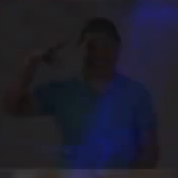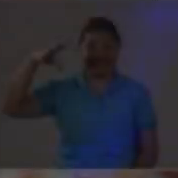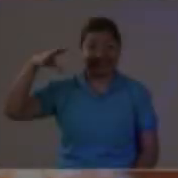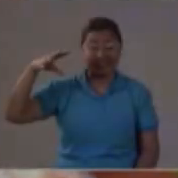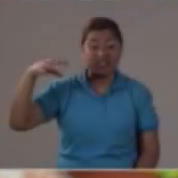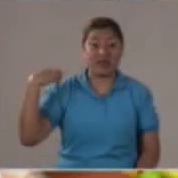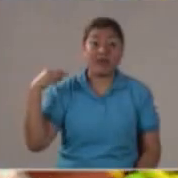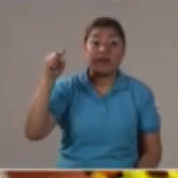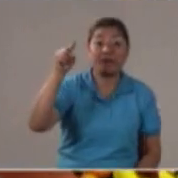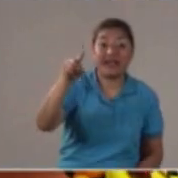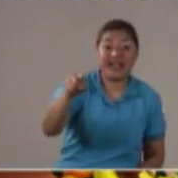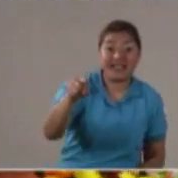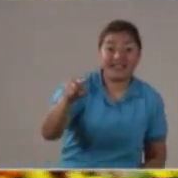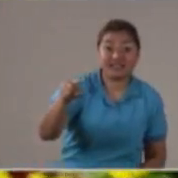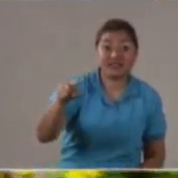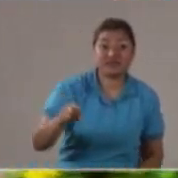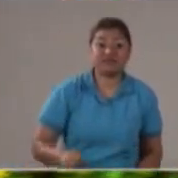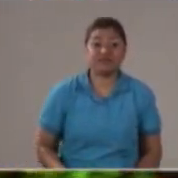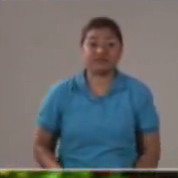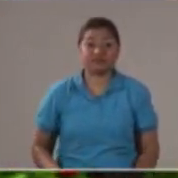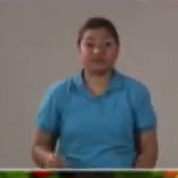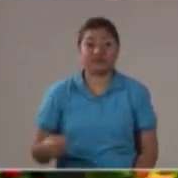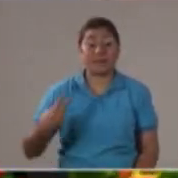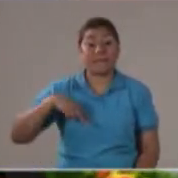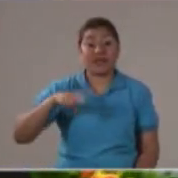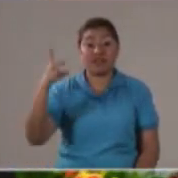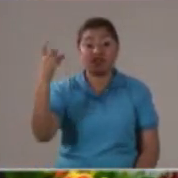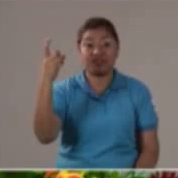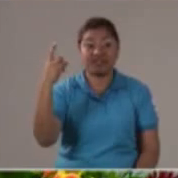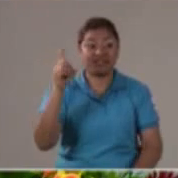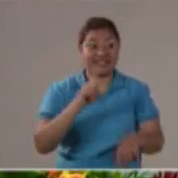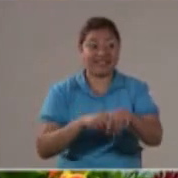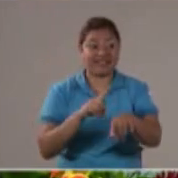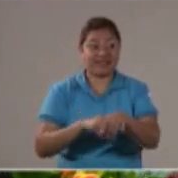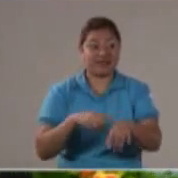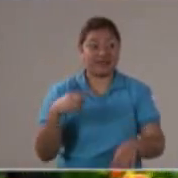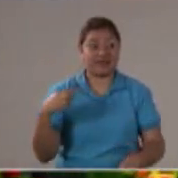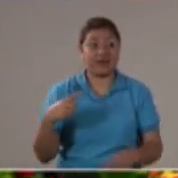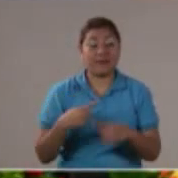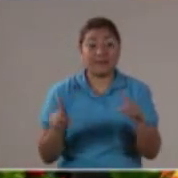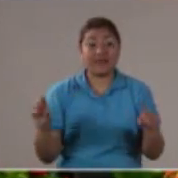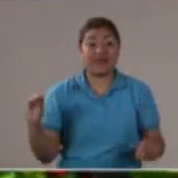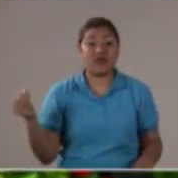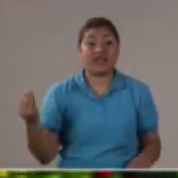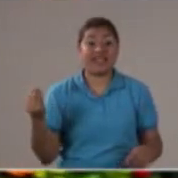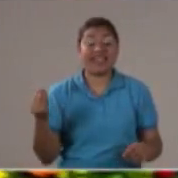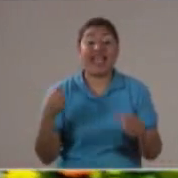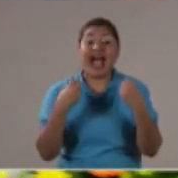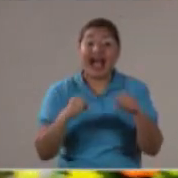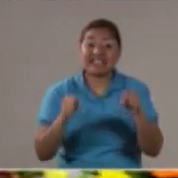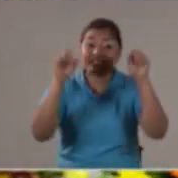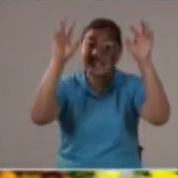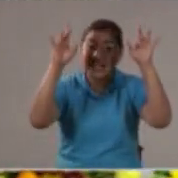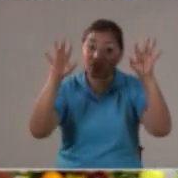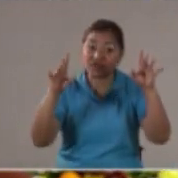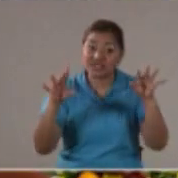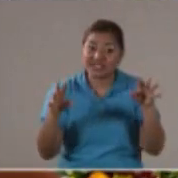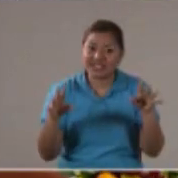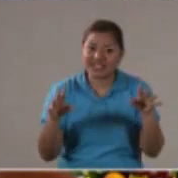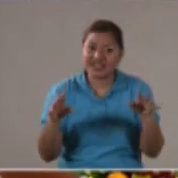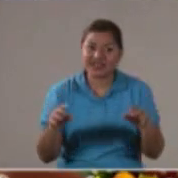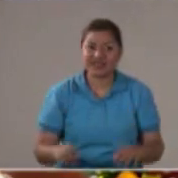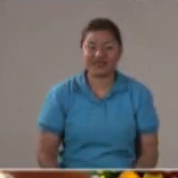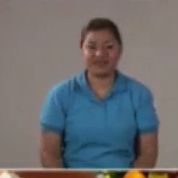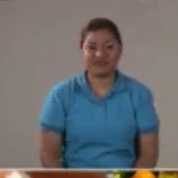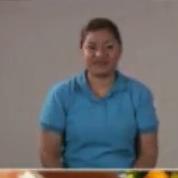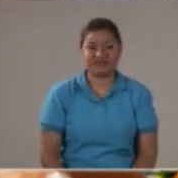Pero para eso, mire, mire, nos faltaría tiempo. Pero ¿qué hace el rocío? El rocío, hermano, es impresionante,